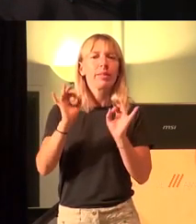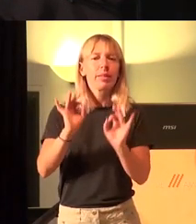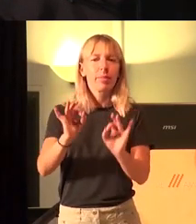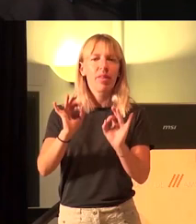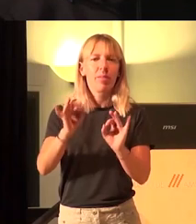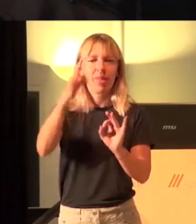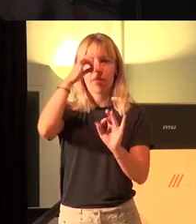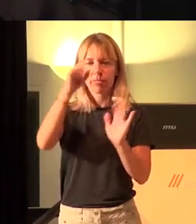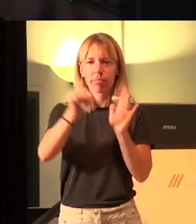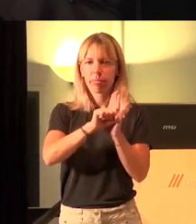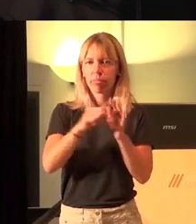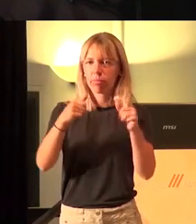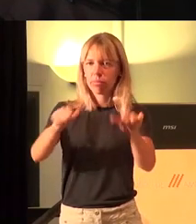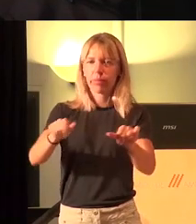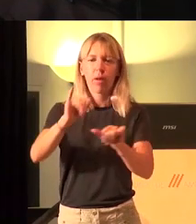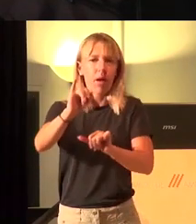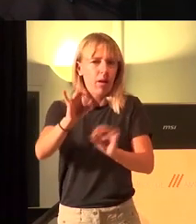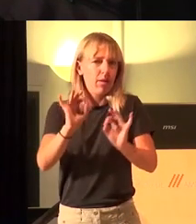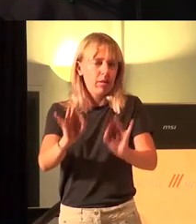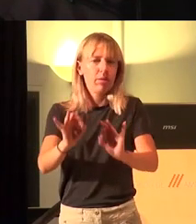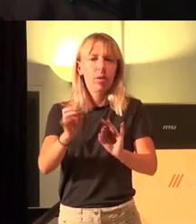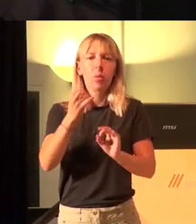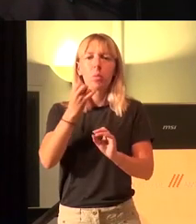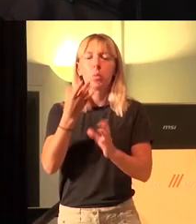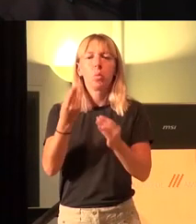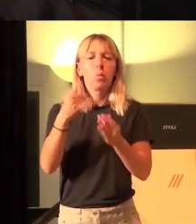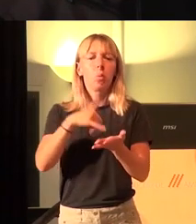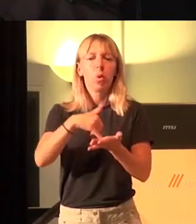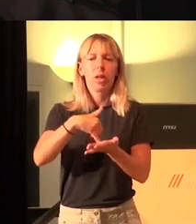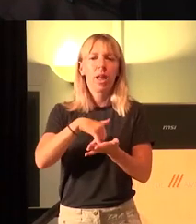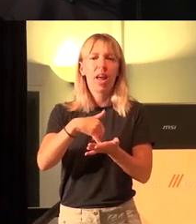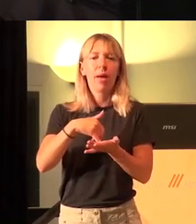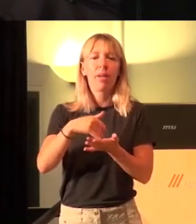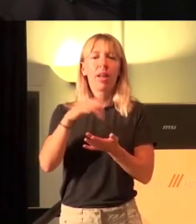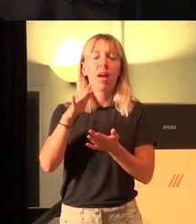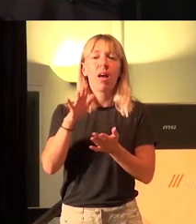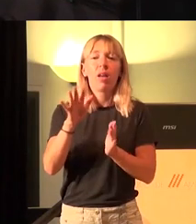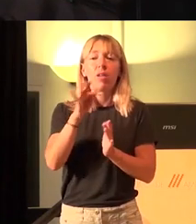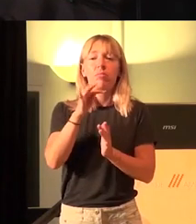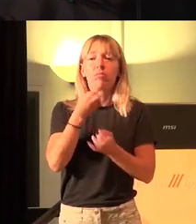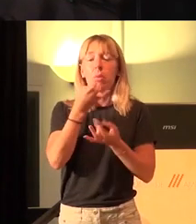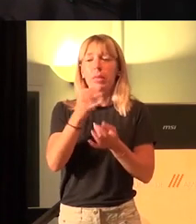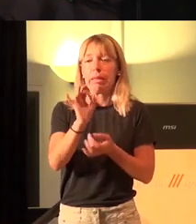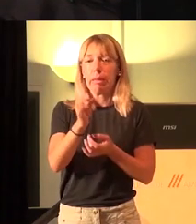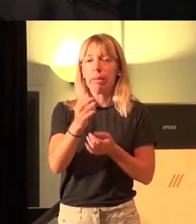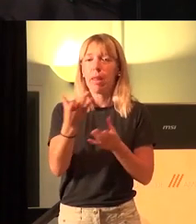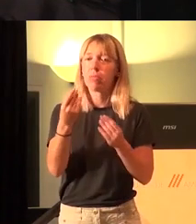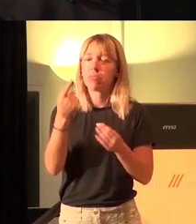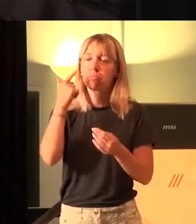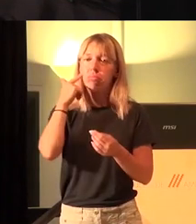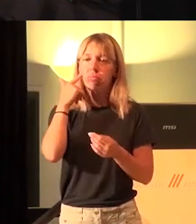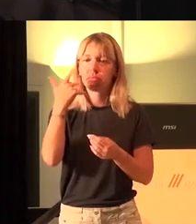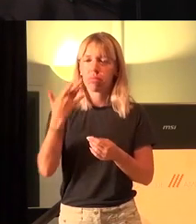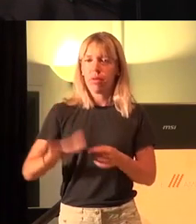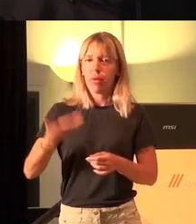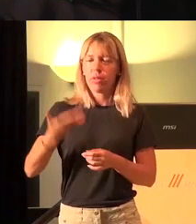especialmente estigmatizado, como dices, ¿no?, que es muy vulnerable y que aún, aunque comentas que es verdad que está teniendo mucha relevancia el tema de